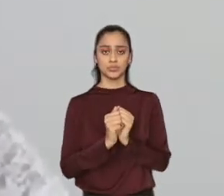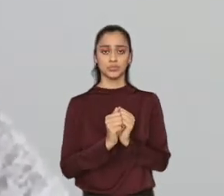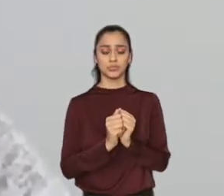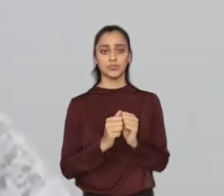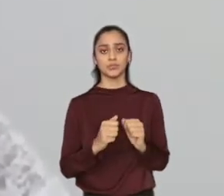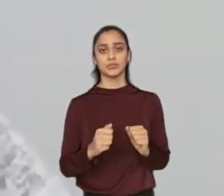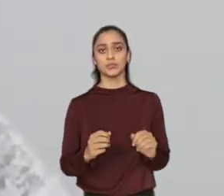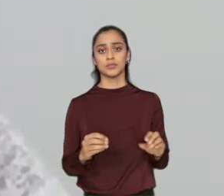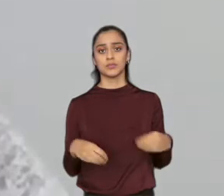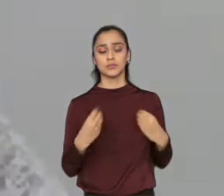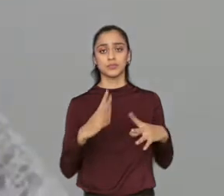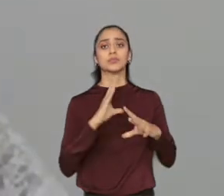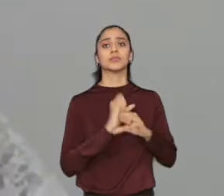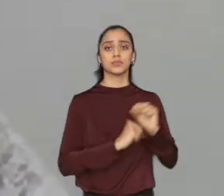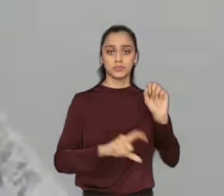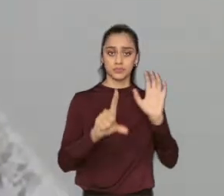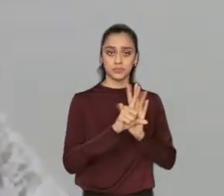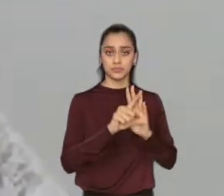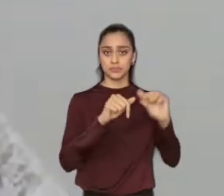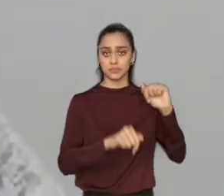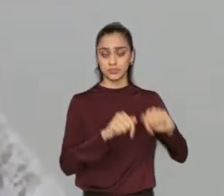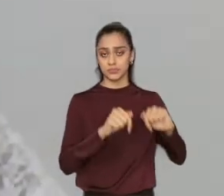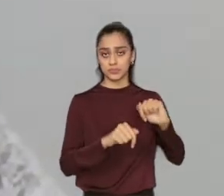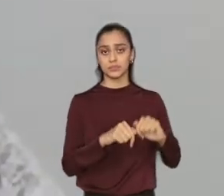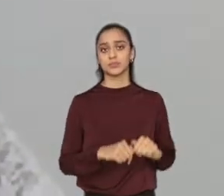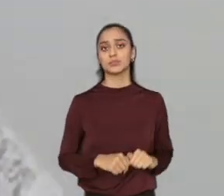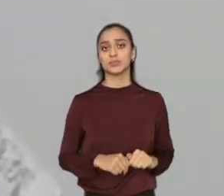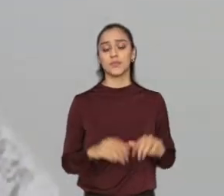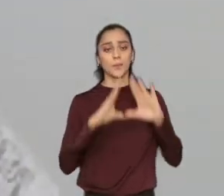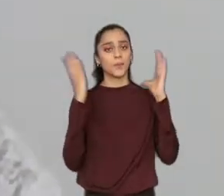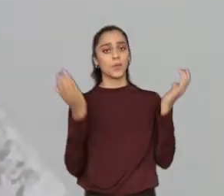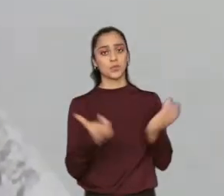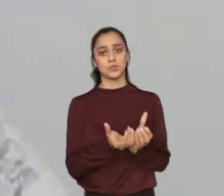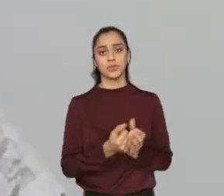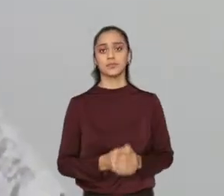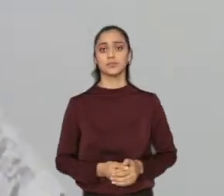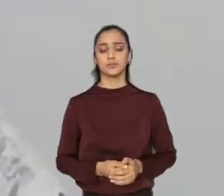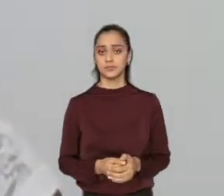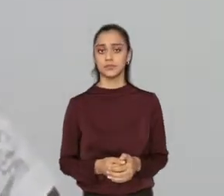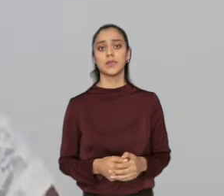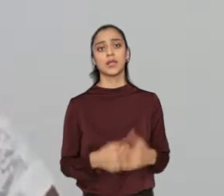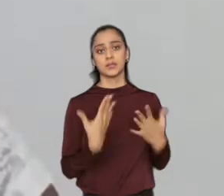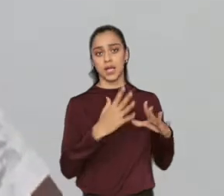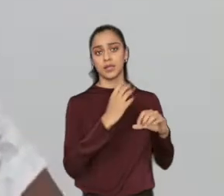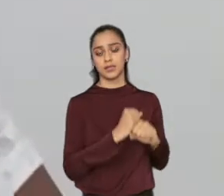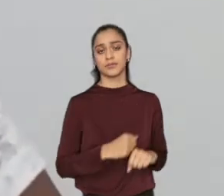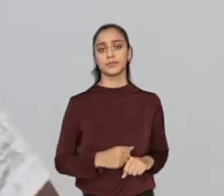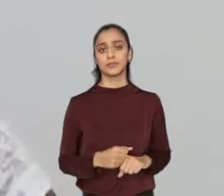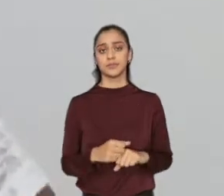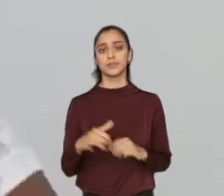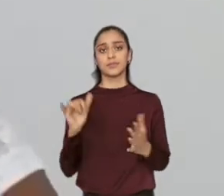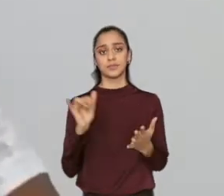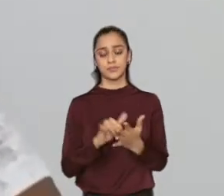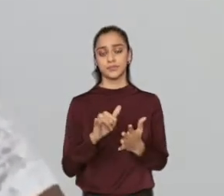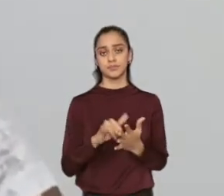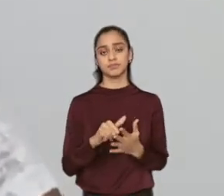cuando estaban creando la ley de la discapacidad del mundial que crearon.